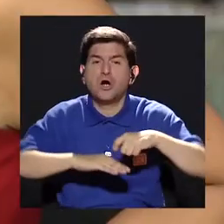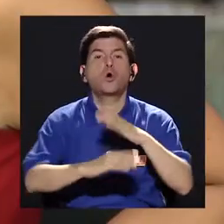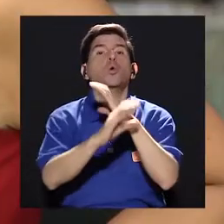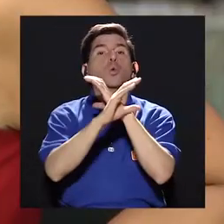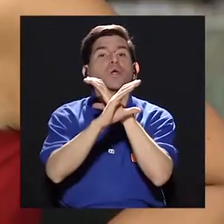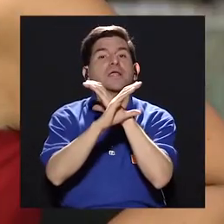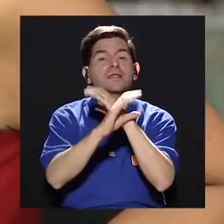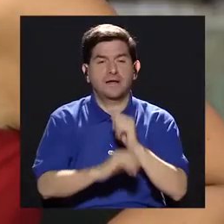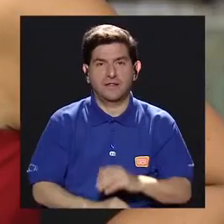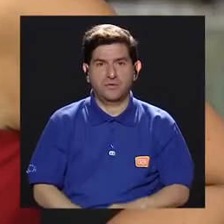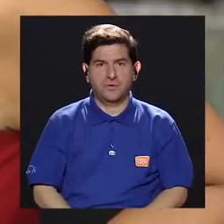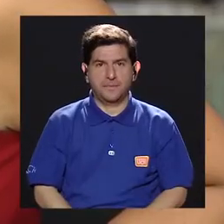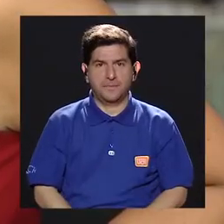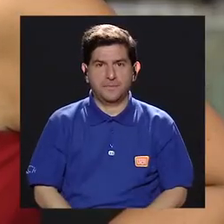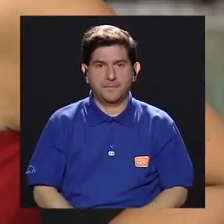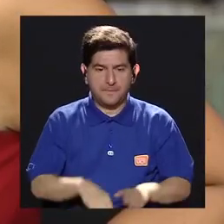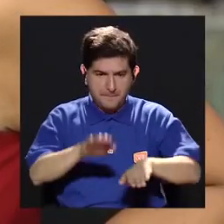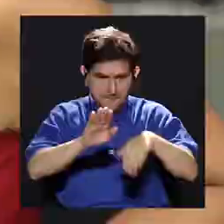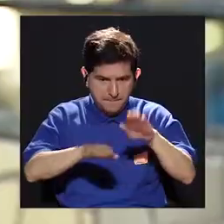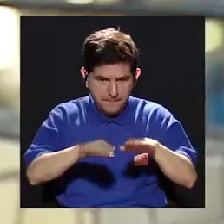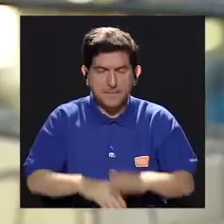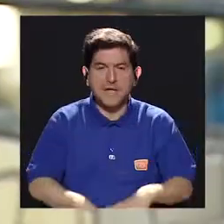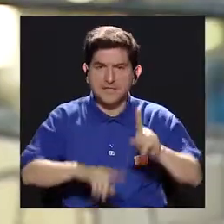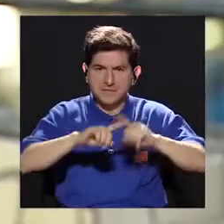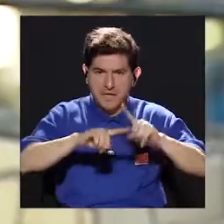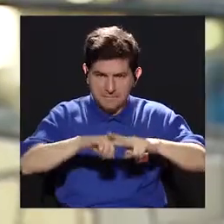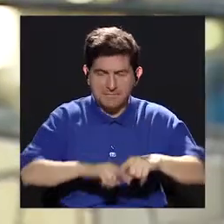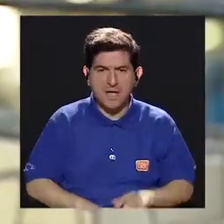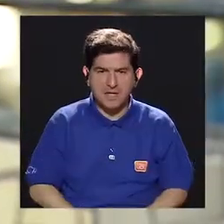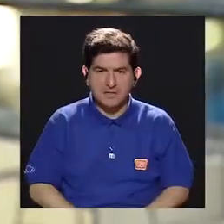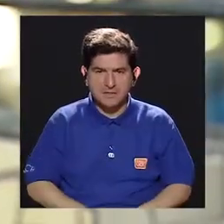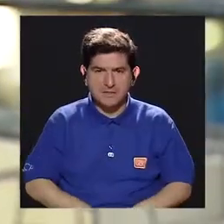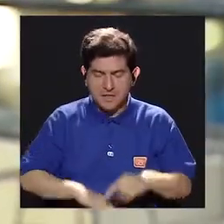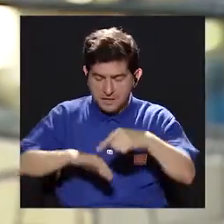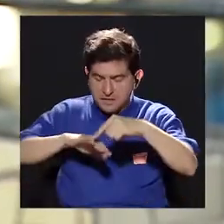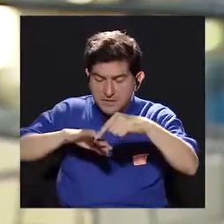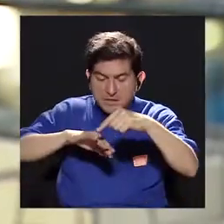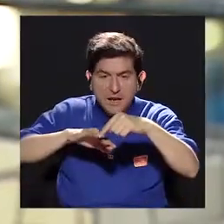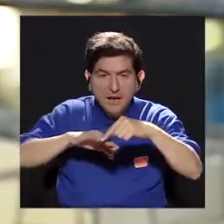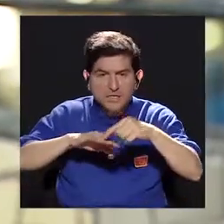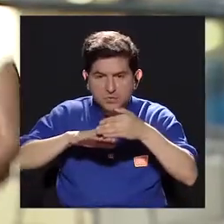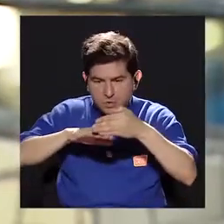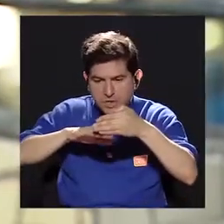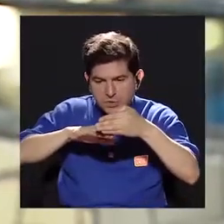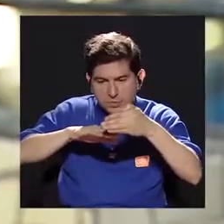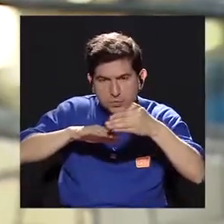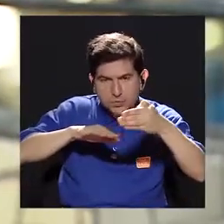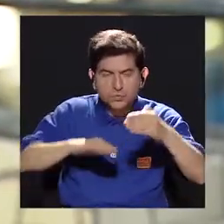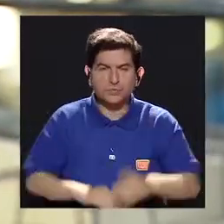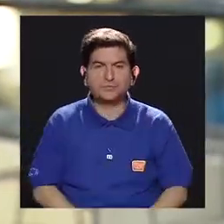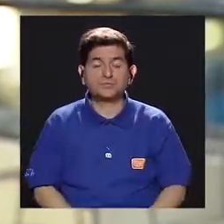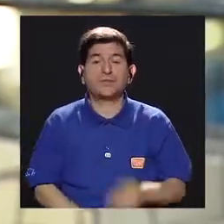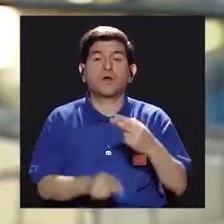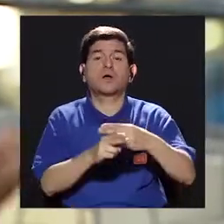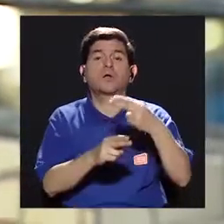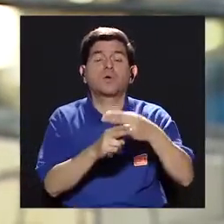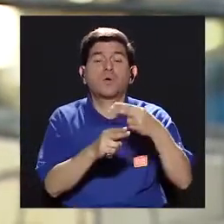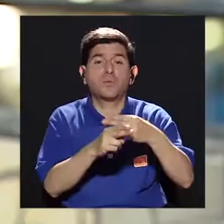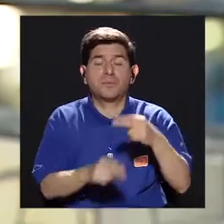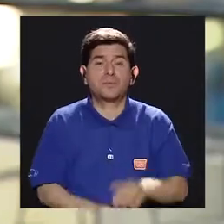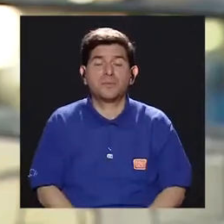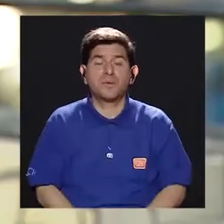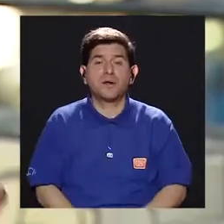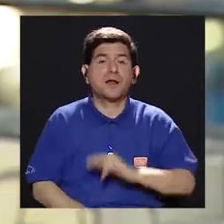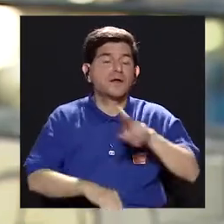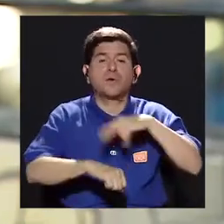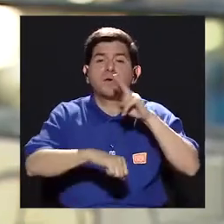entonces cuidado. Los pies se deberían, según el crecimiento de las uñas, lo que yo digo, lo que comúnmente denominamos